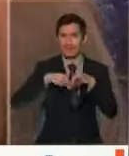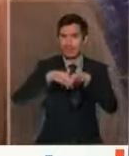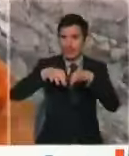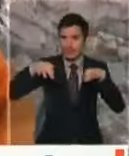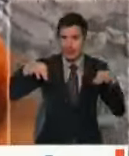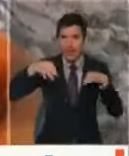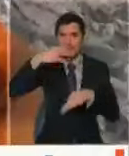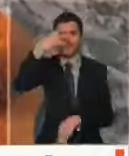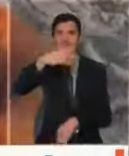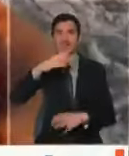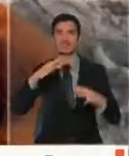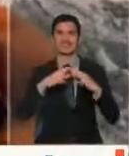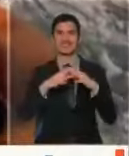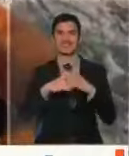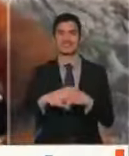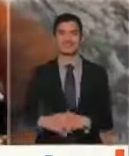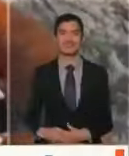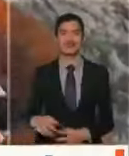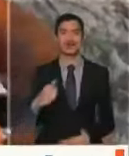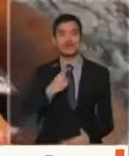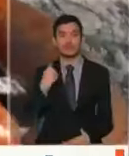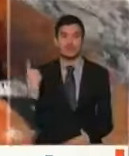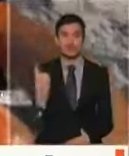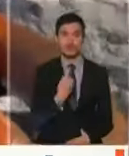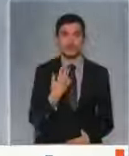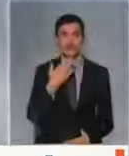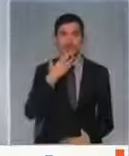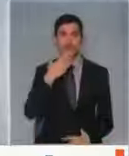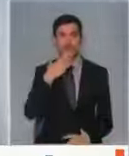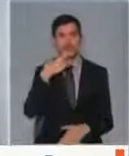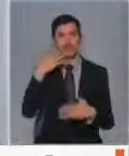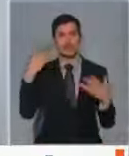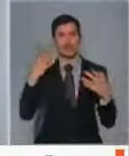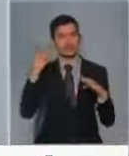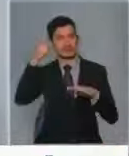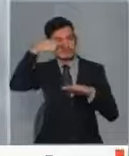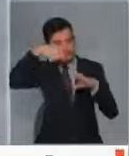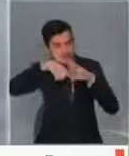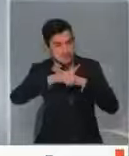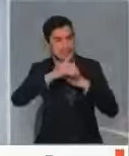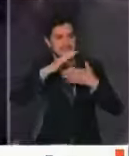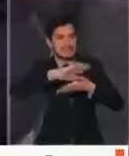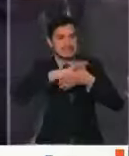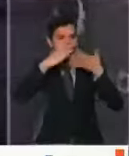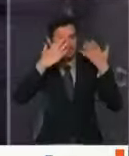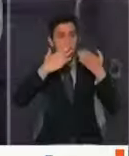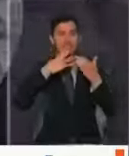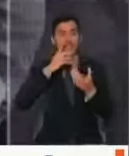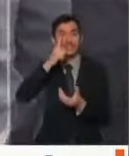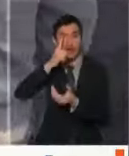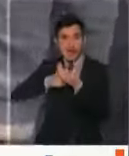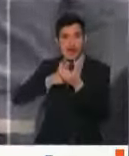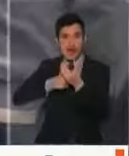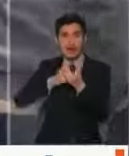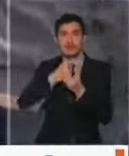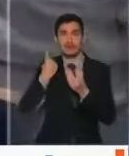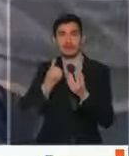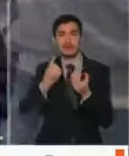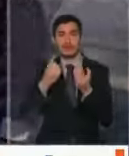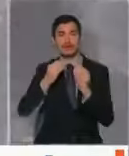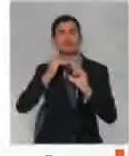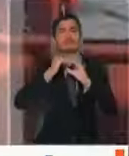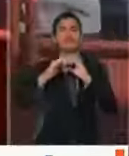de Chillán. Nosotros también nos empapamos de esta celebración y con choripán en mano le enviamos esta